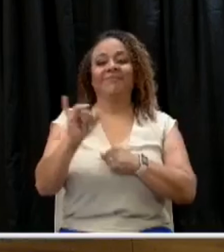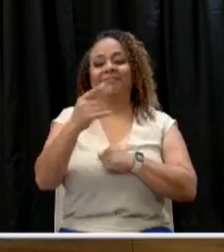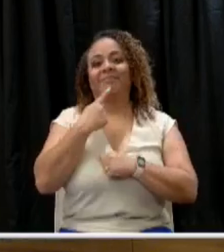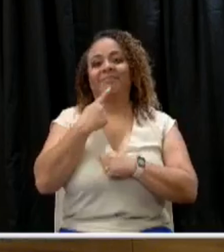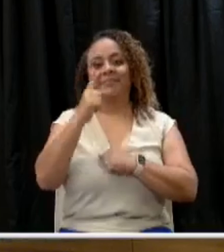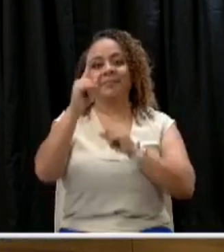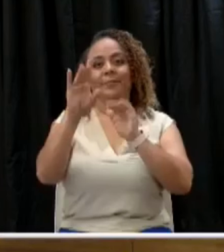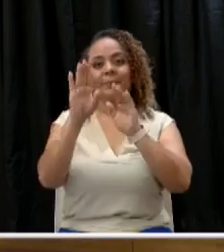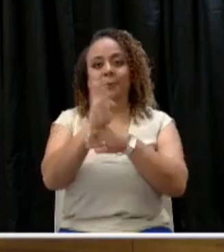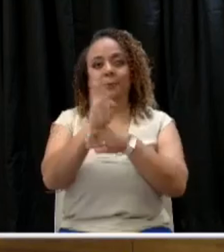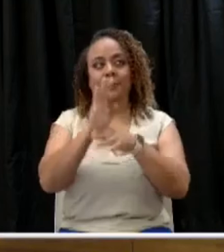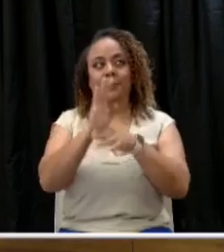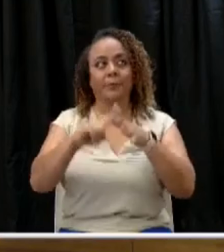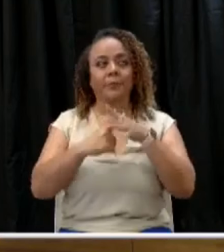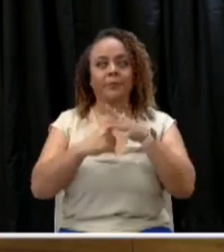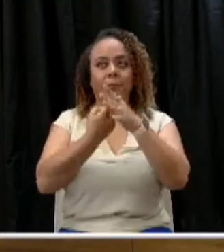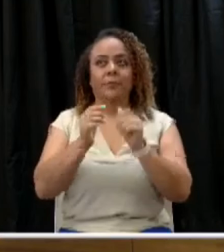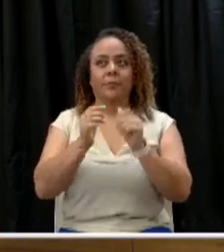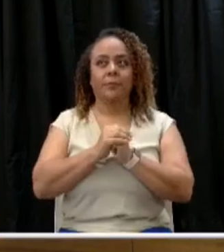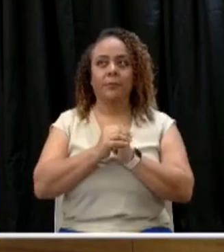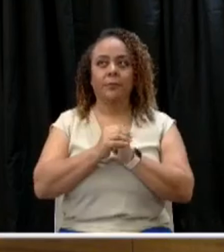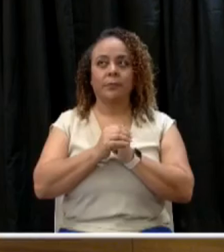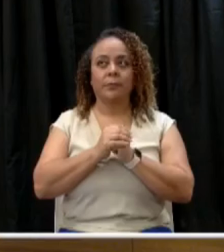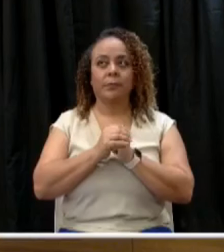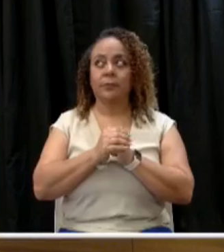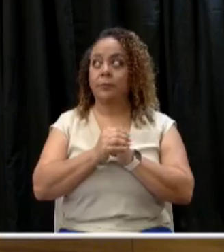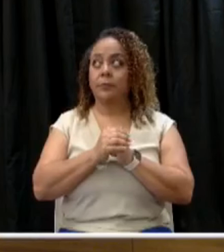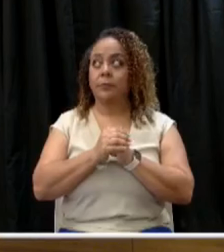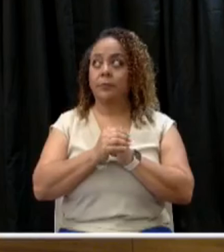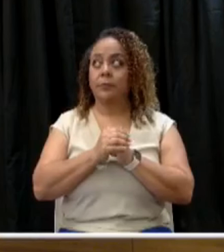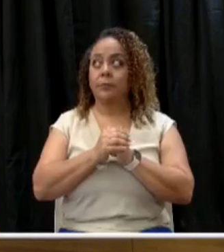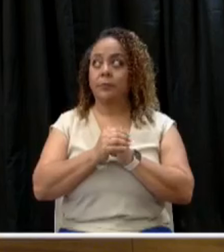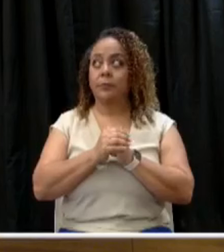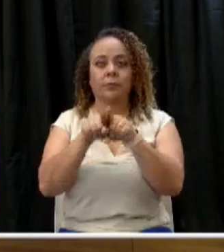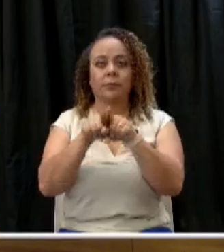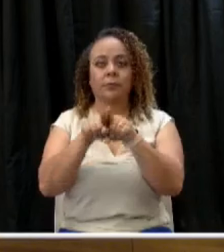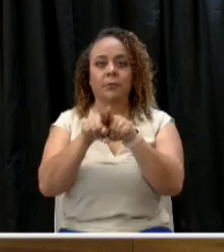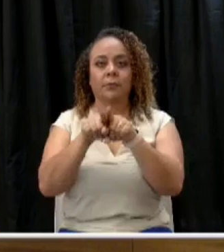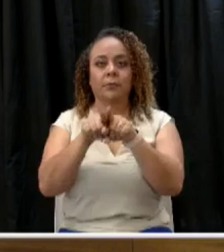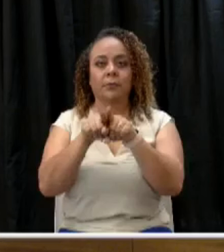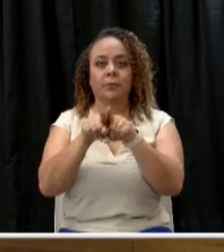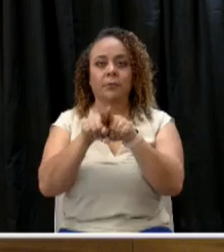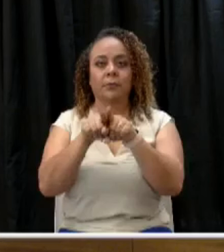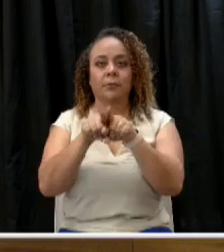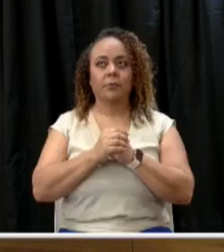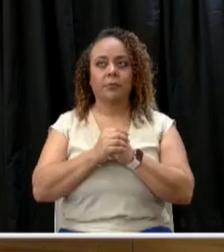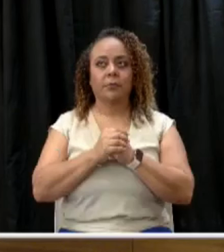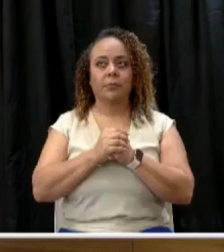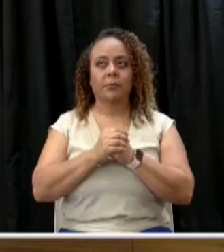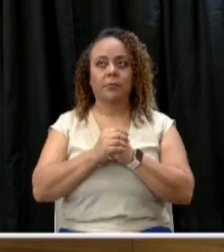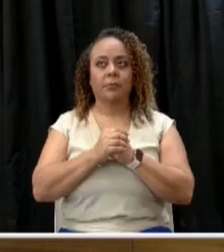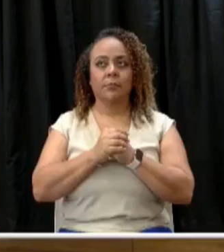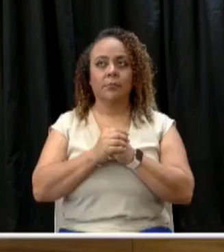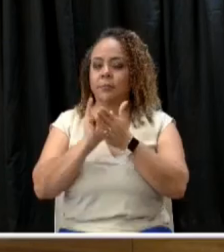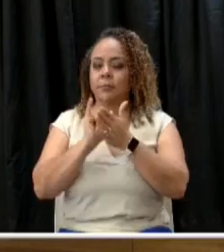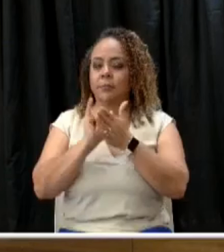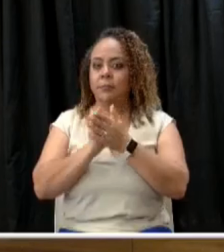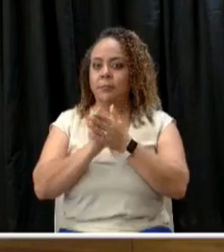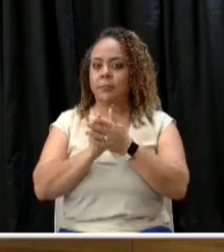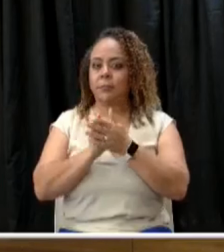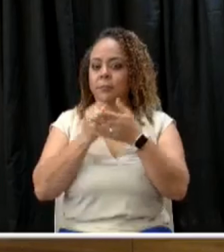las diapositivas al inicio de tu exposición, pero también que esto es un efecto que nos